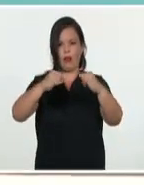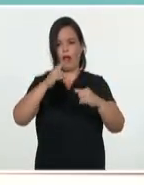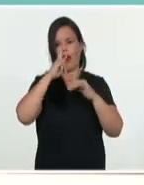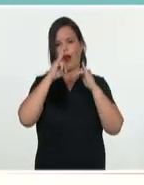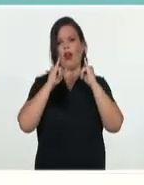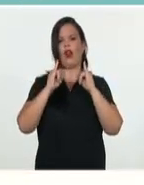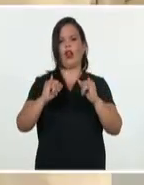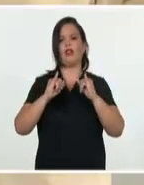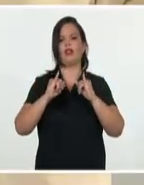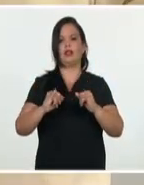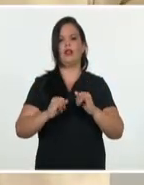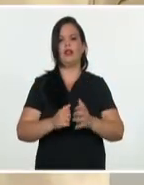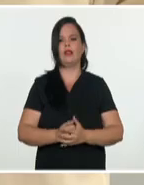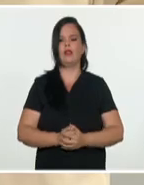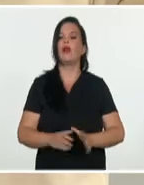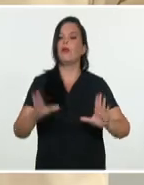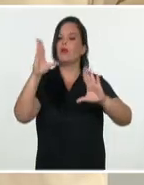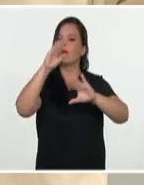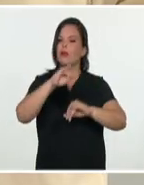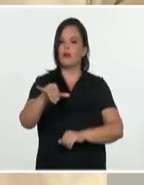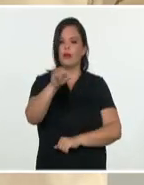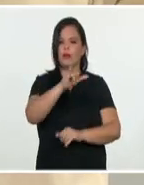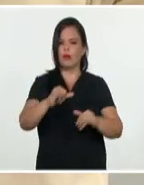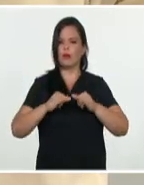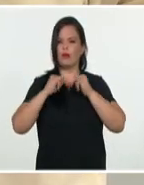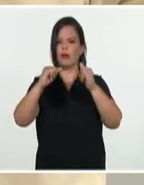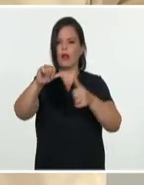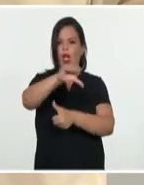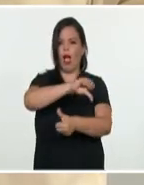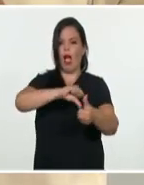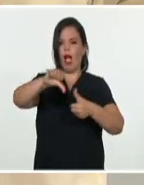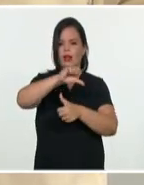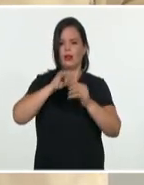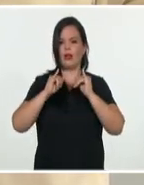y las emisiones nocturnas de Caribe Noticias. Ahora la señal regresa a estudio.